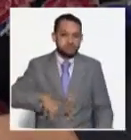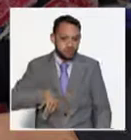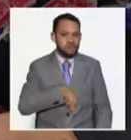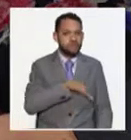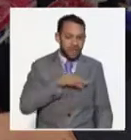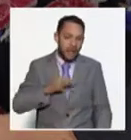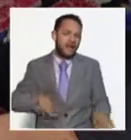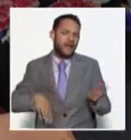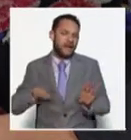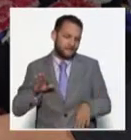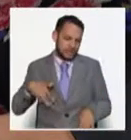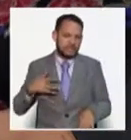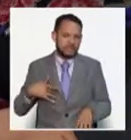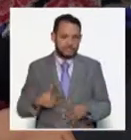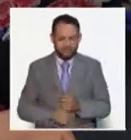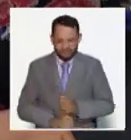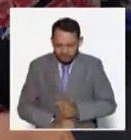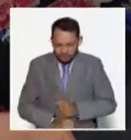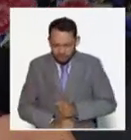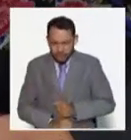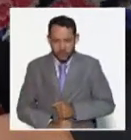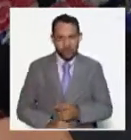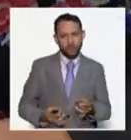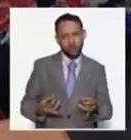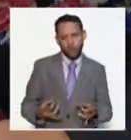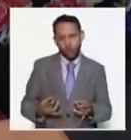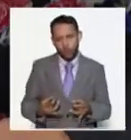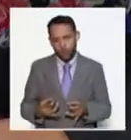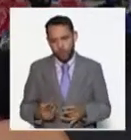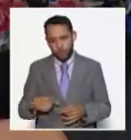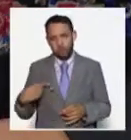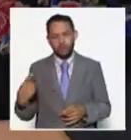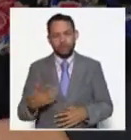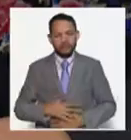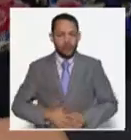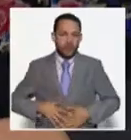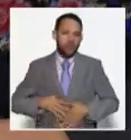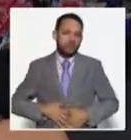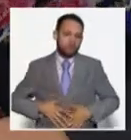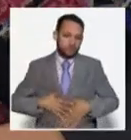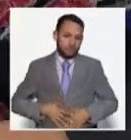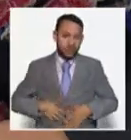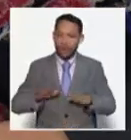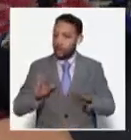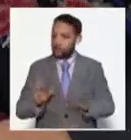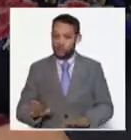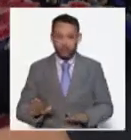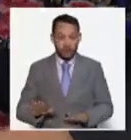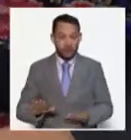como estreñimiento que nos pueden estar generando dolor o molestias a nivel pélvico sin que necesariamente obedezcan a